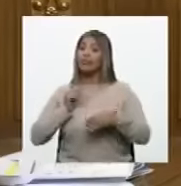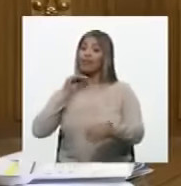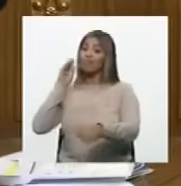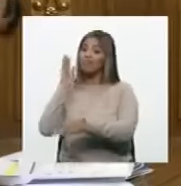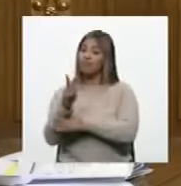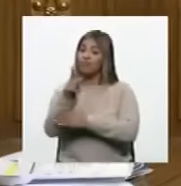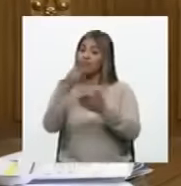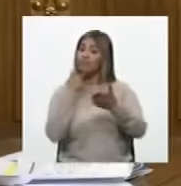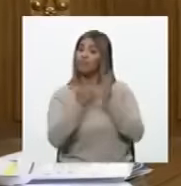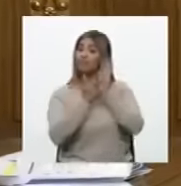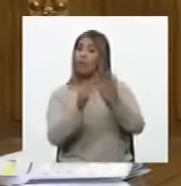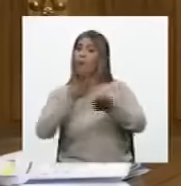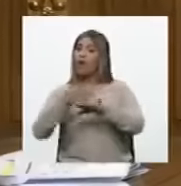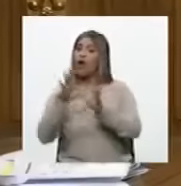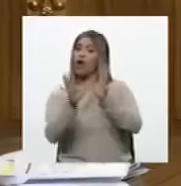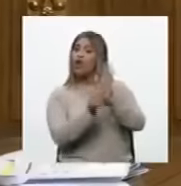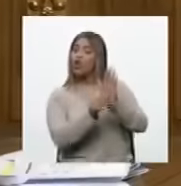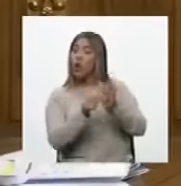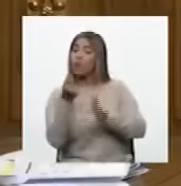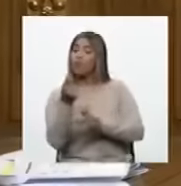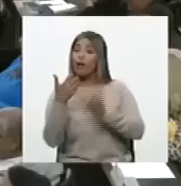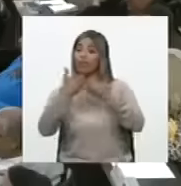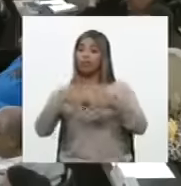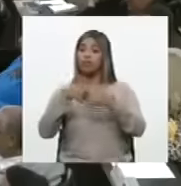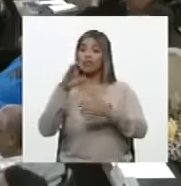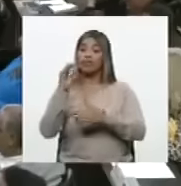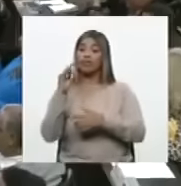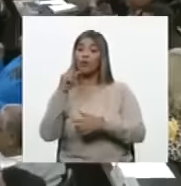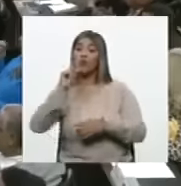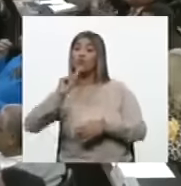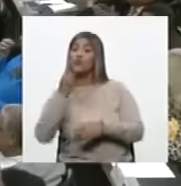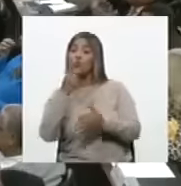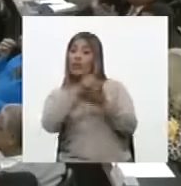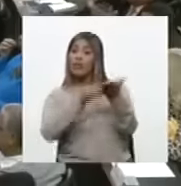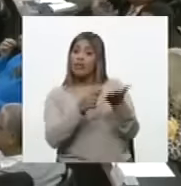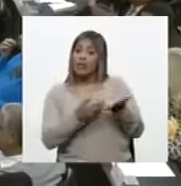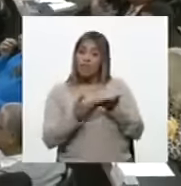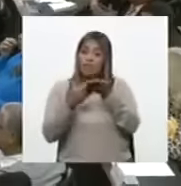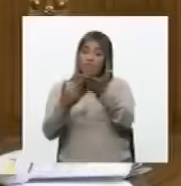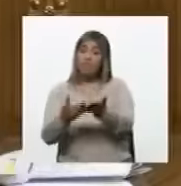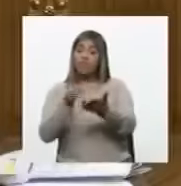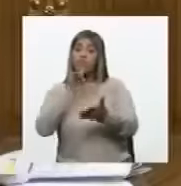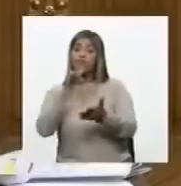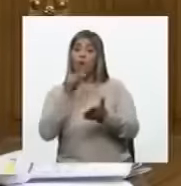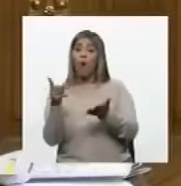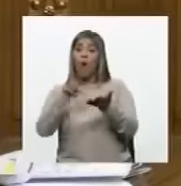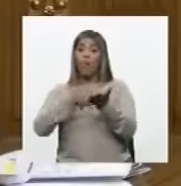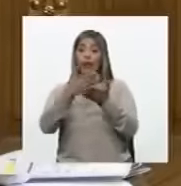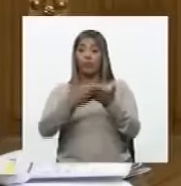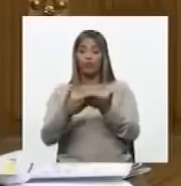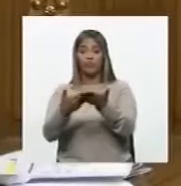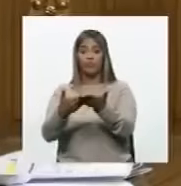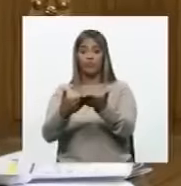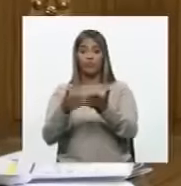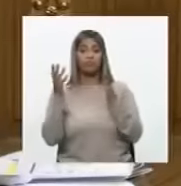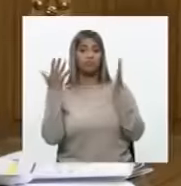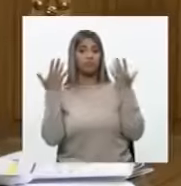país por el robo de Citgo. Aquí está una de las primeras listas que consignamos en este informe.